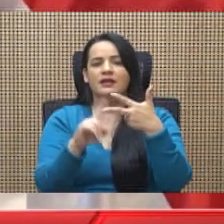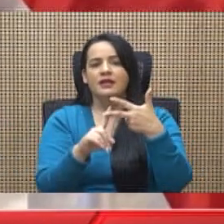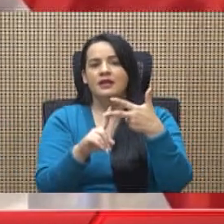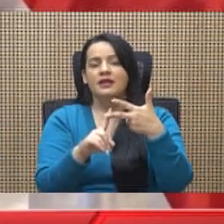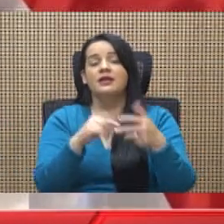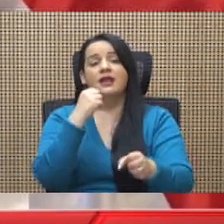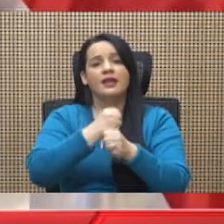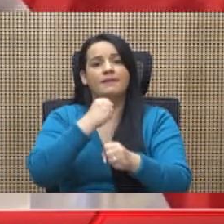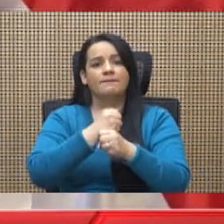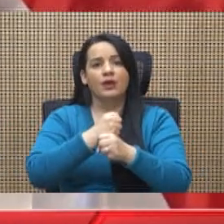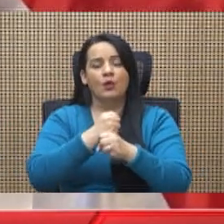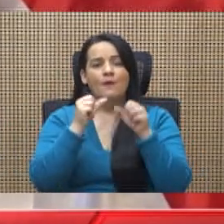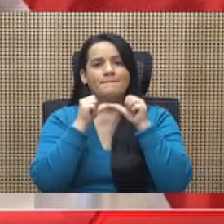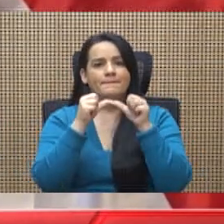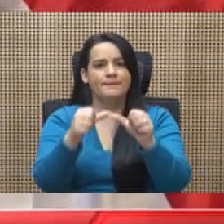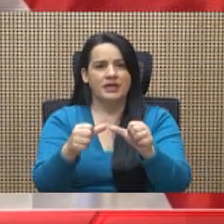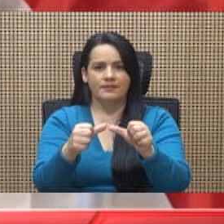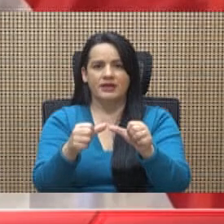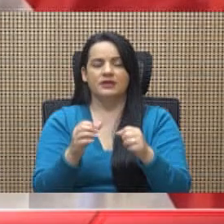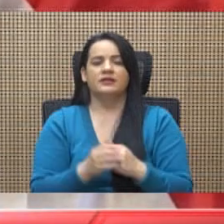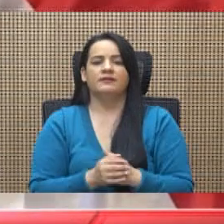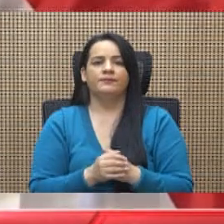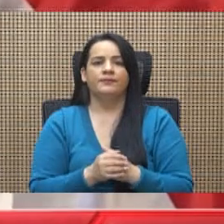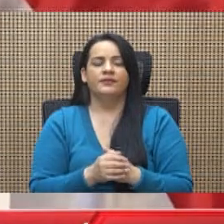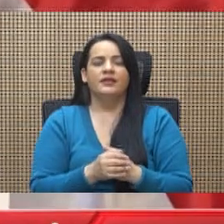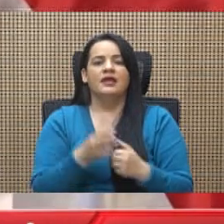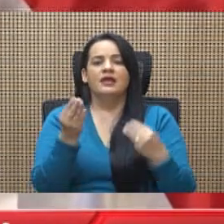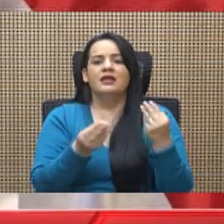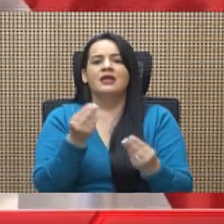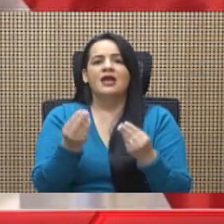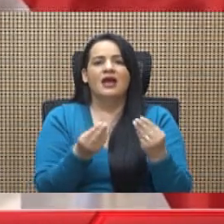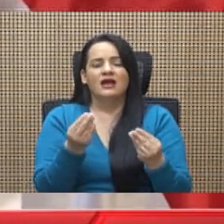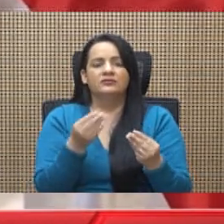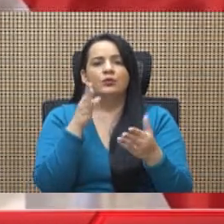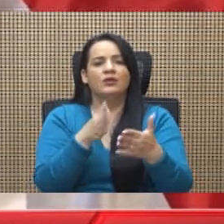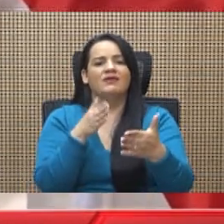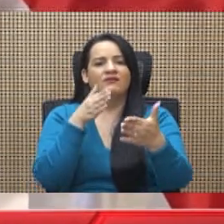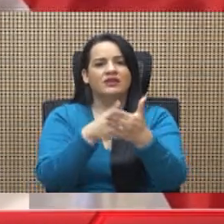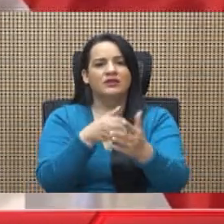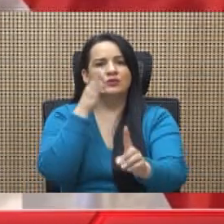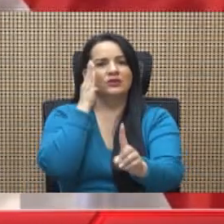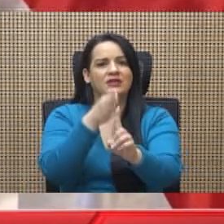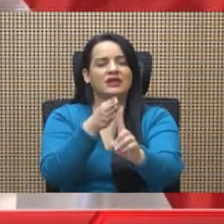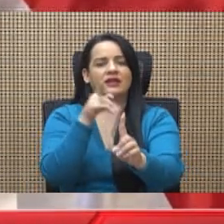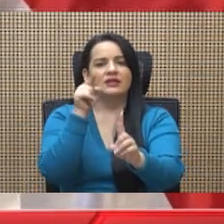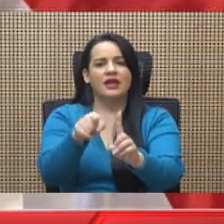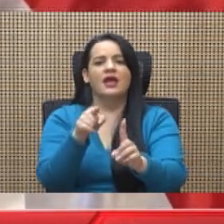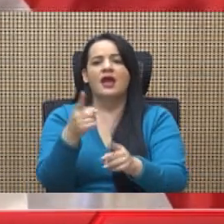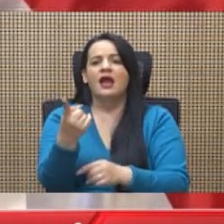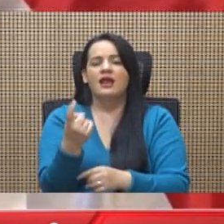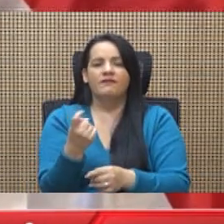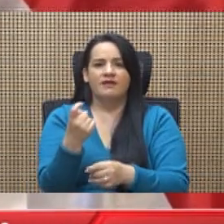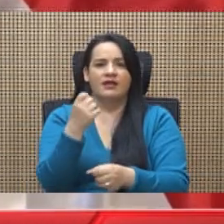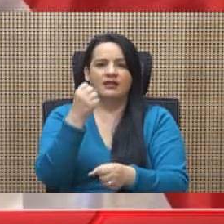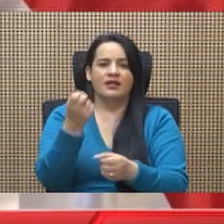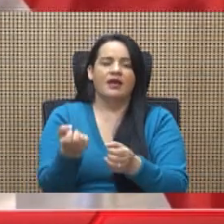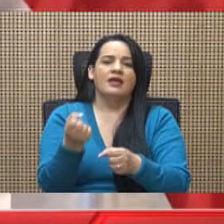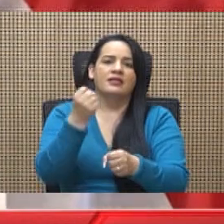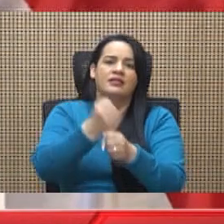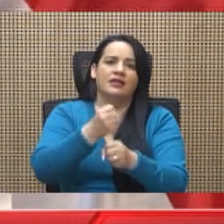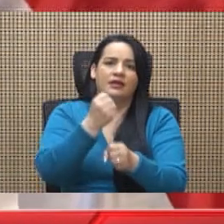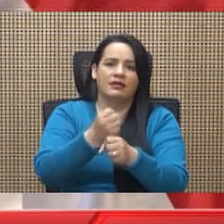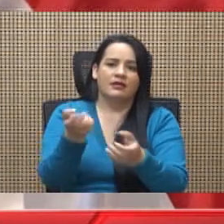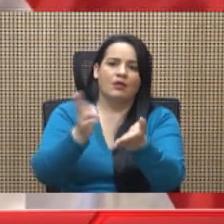permanente lo que genera una afectación directa a la empleabilidad y a